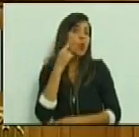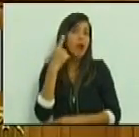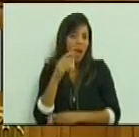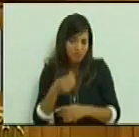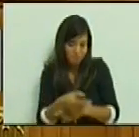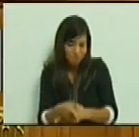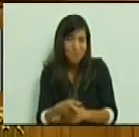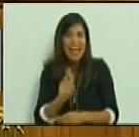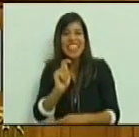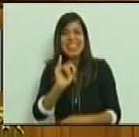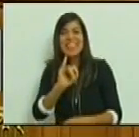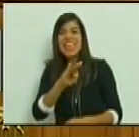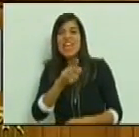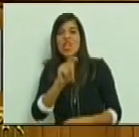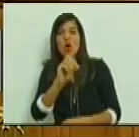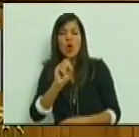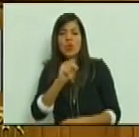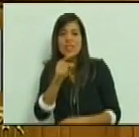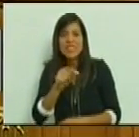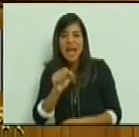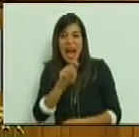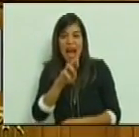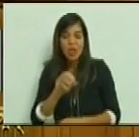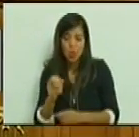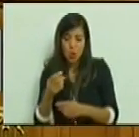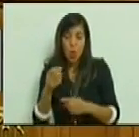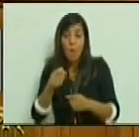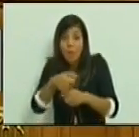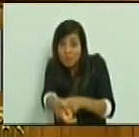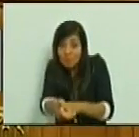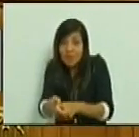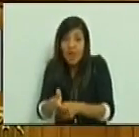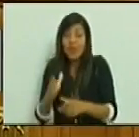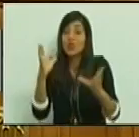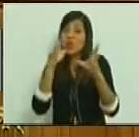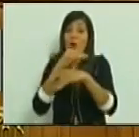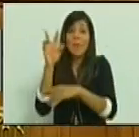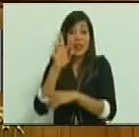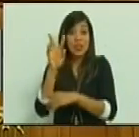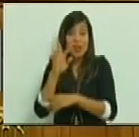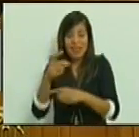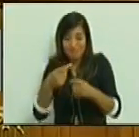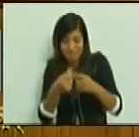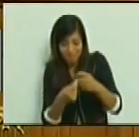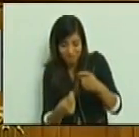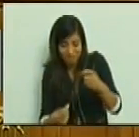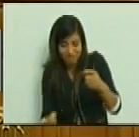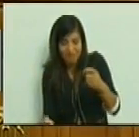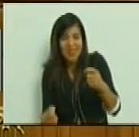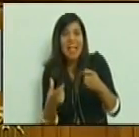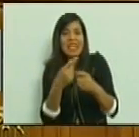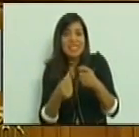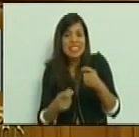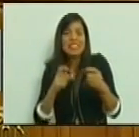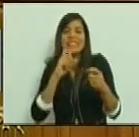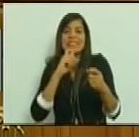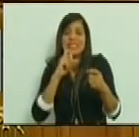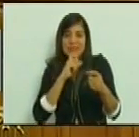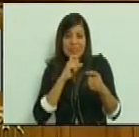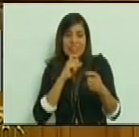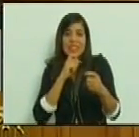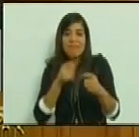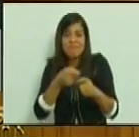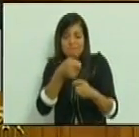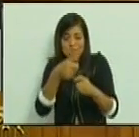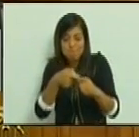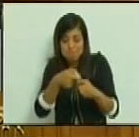exceso. Y eso genera un producto gelatinoso que cuesta bastante caro, el agar, que me